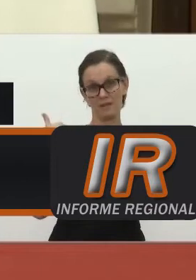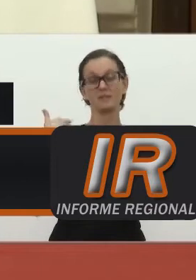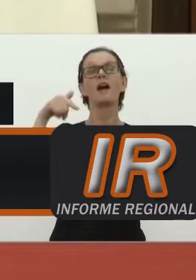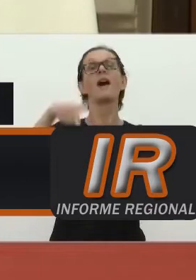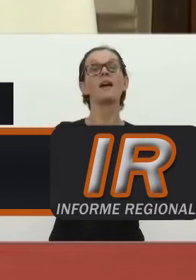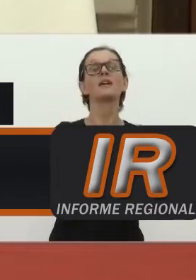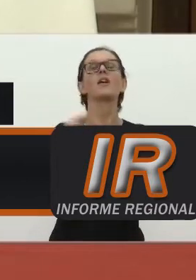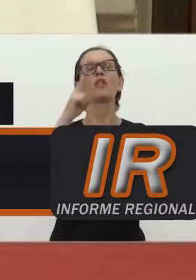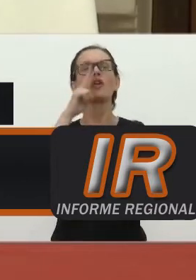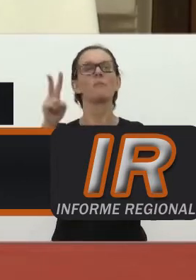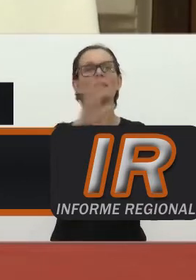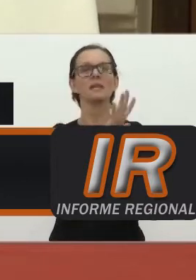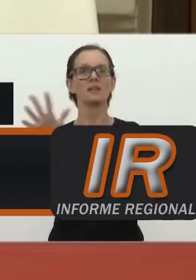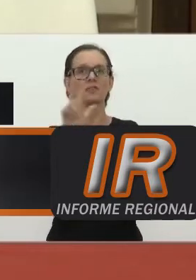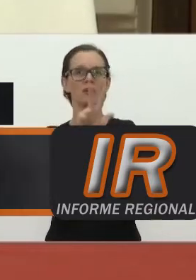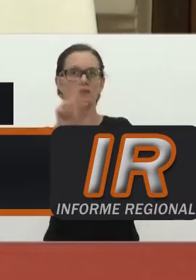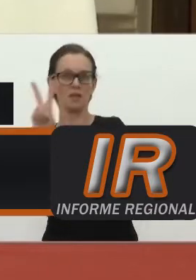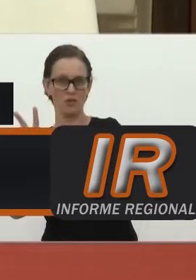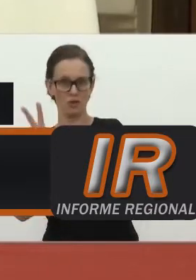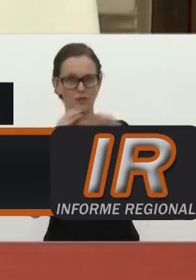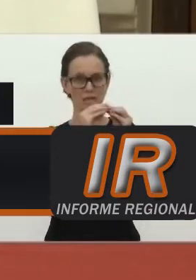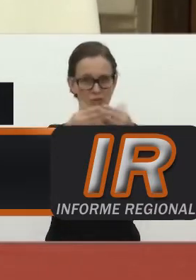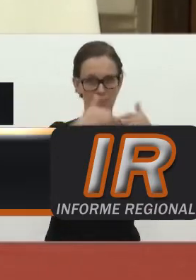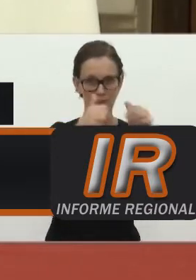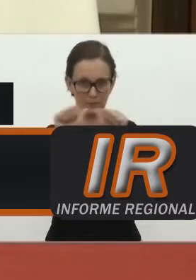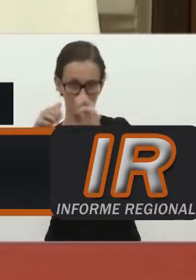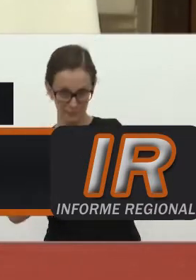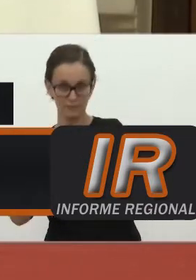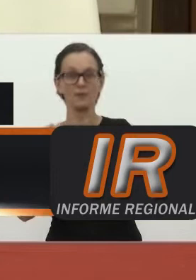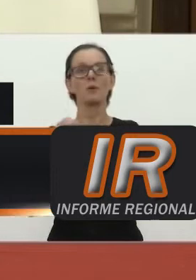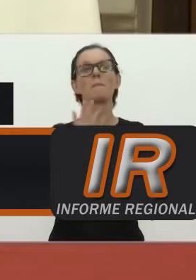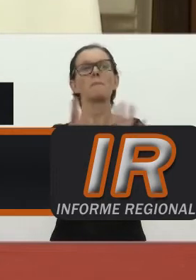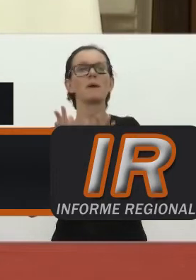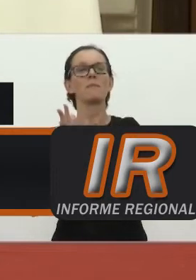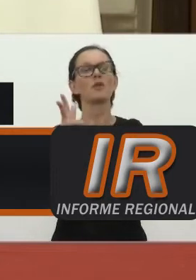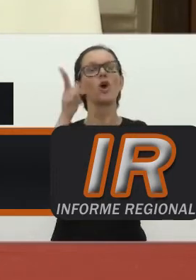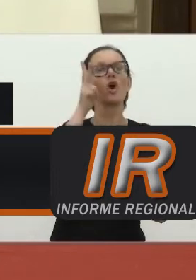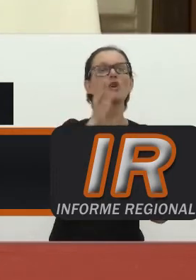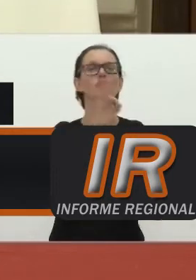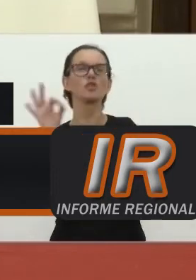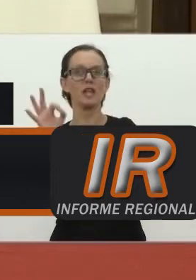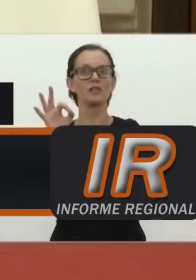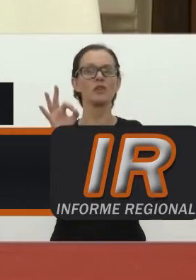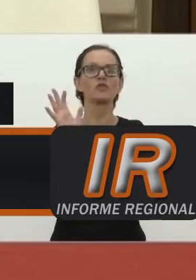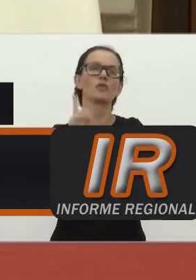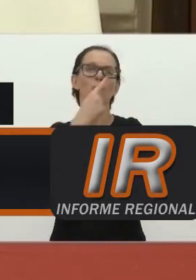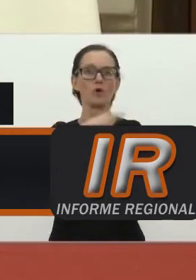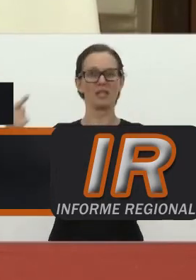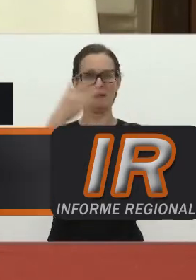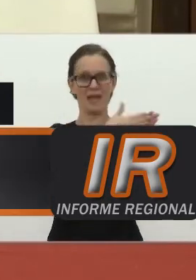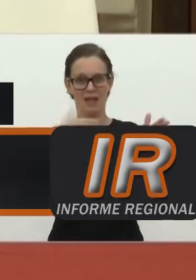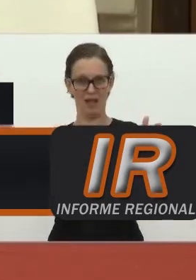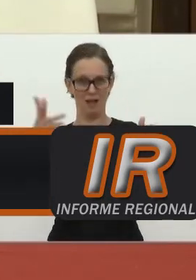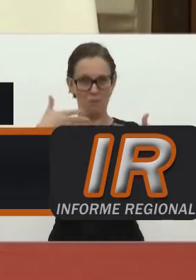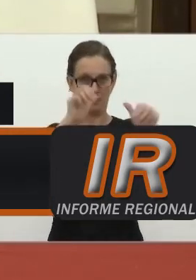16, 2.532 casos. Estos son aproximadamente unos 800 casos en la última semana. Llaman mucho la